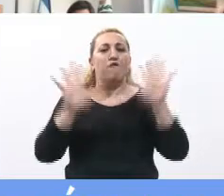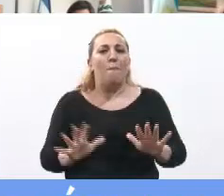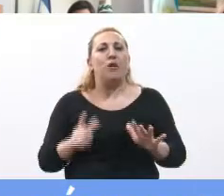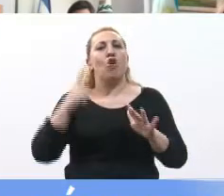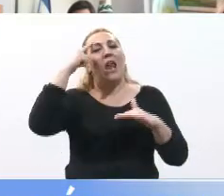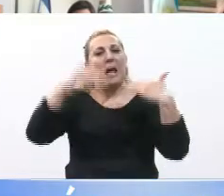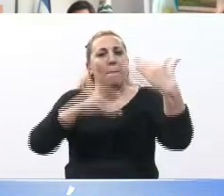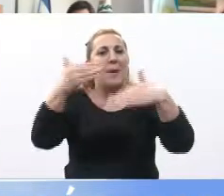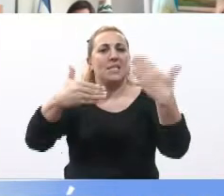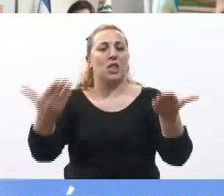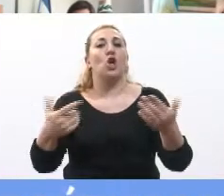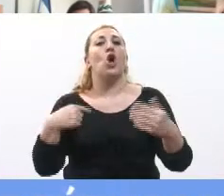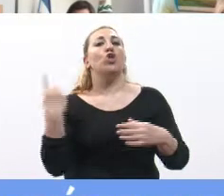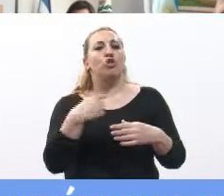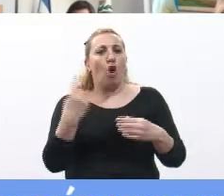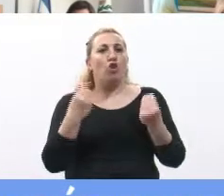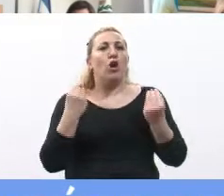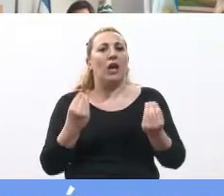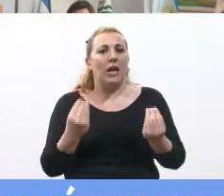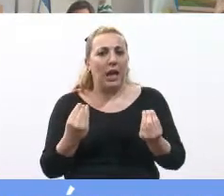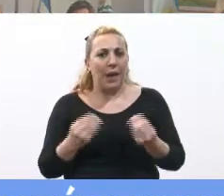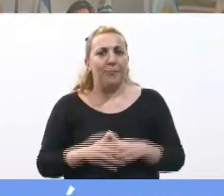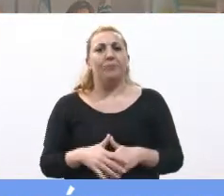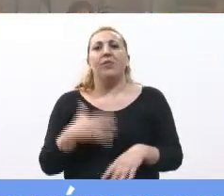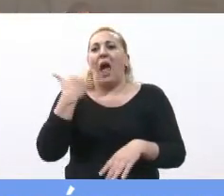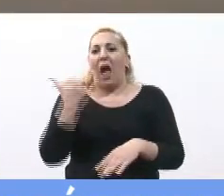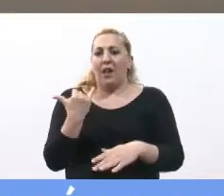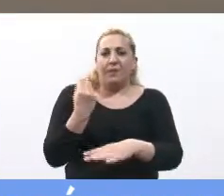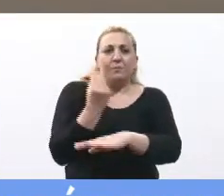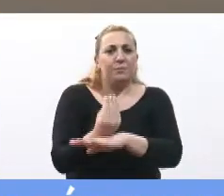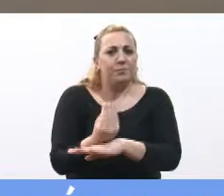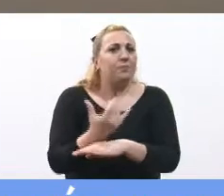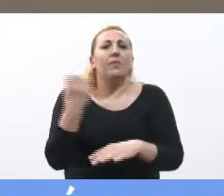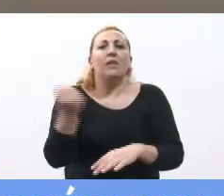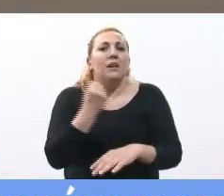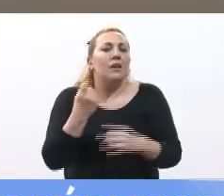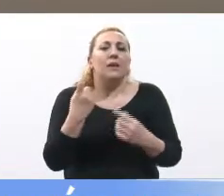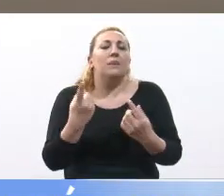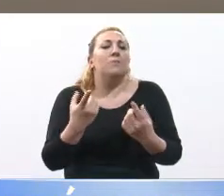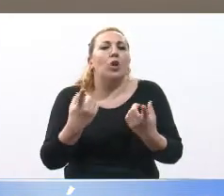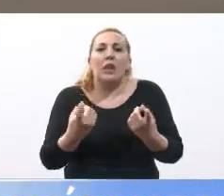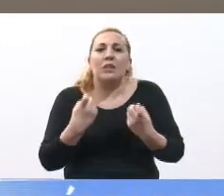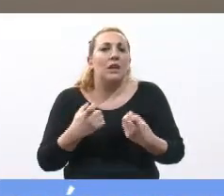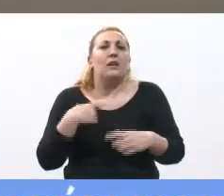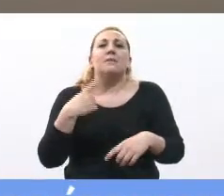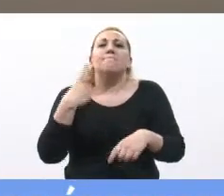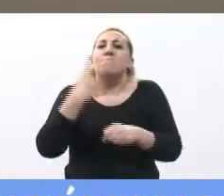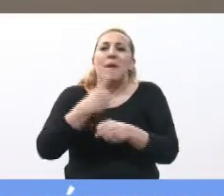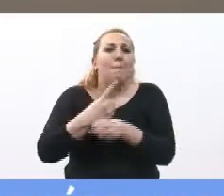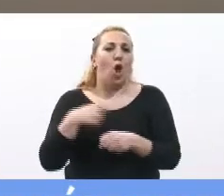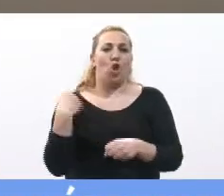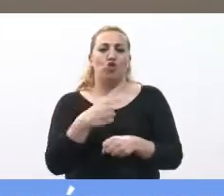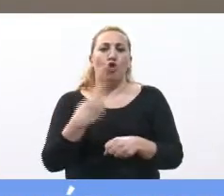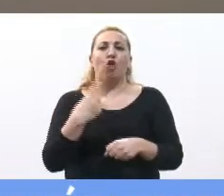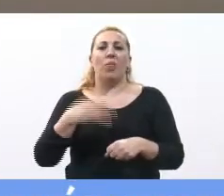hemos decidido ser servidores públicos, ocupamos distintos cargos, es indispensable que seamos los primeros en capacitarnos. Y de